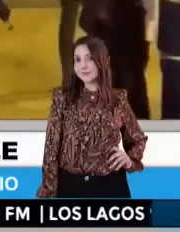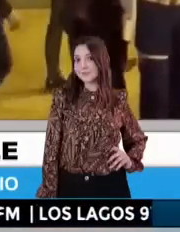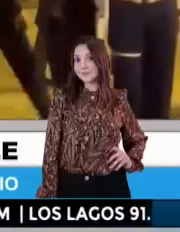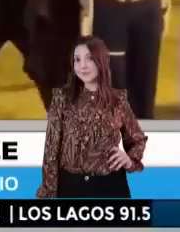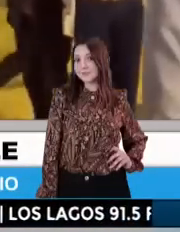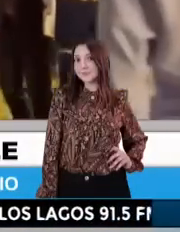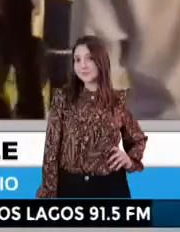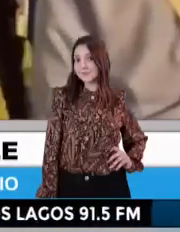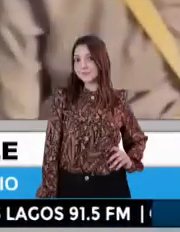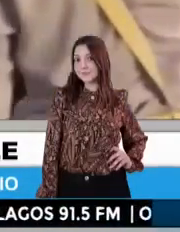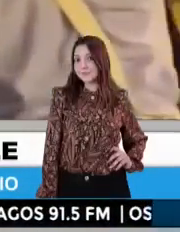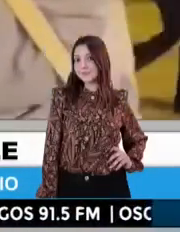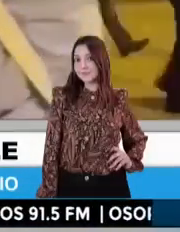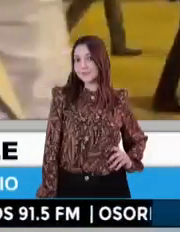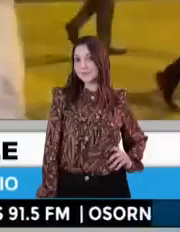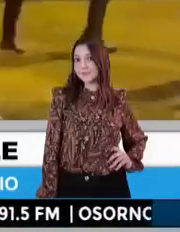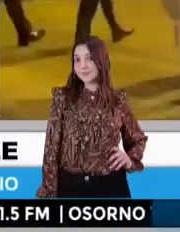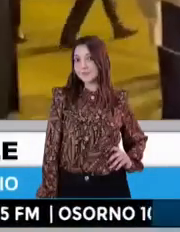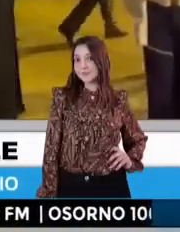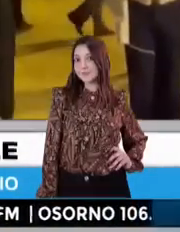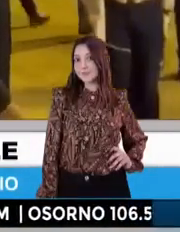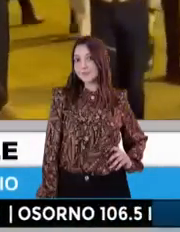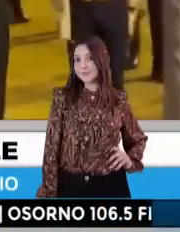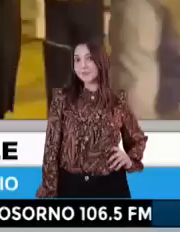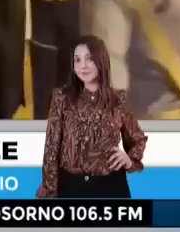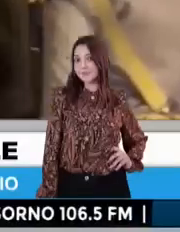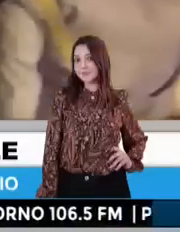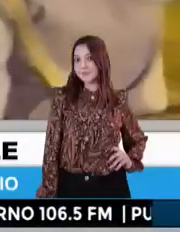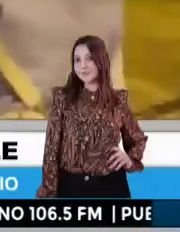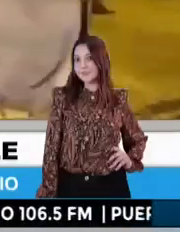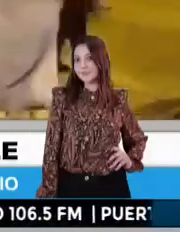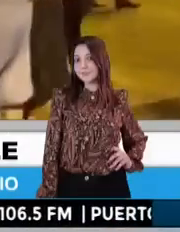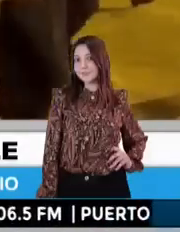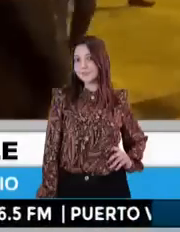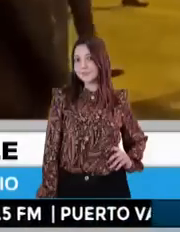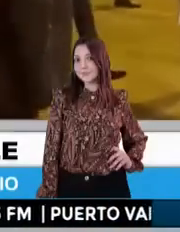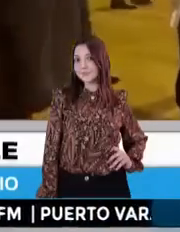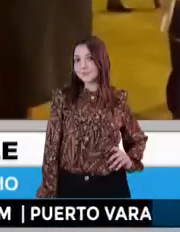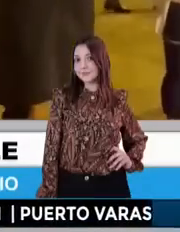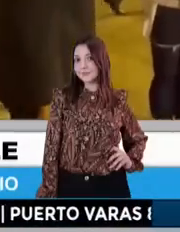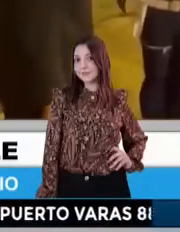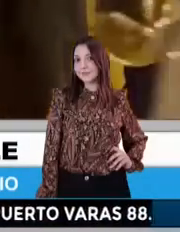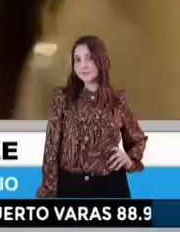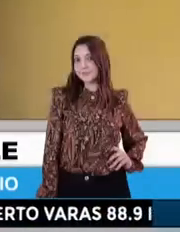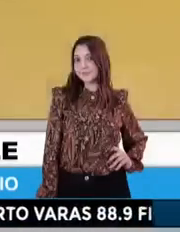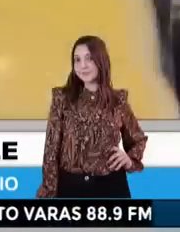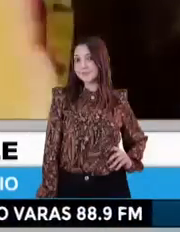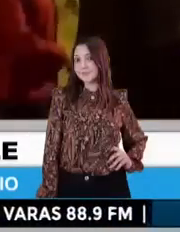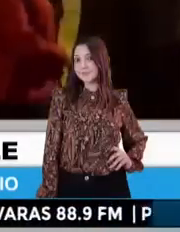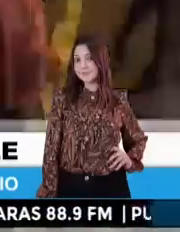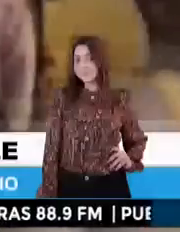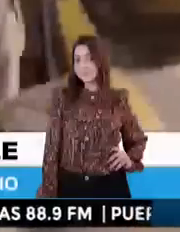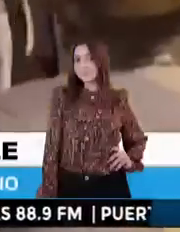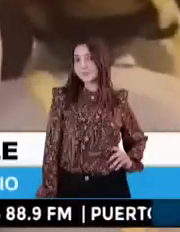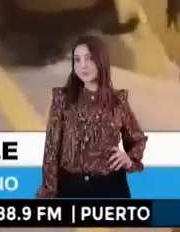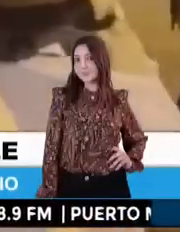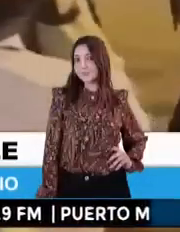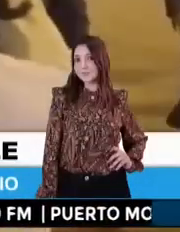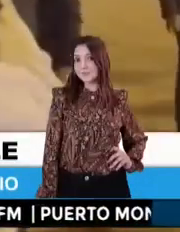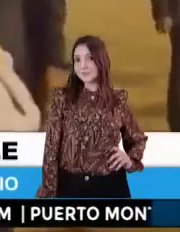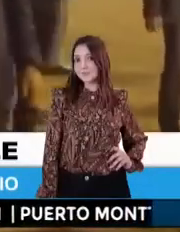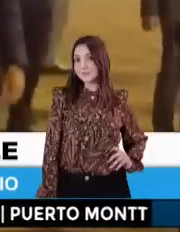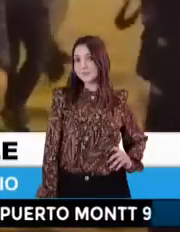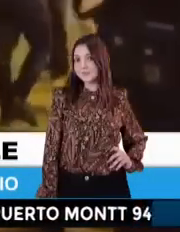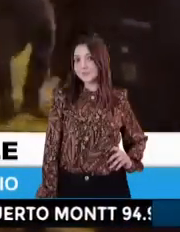en Brasilia. Lo recibió el propio presidente brasileño, Luis Inácio Lula da Silva, con quien no tiene